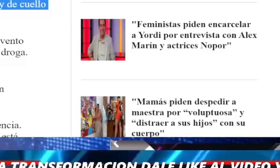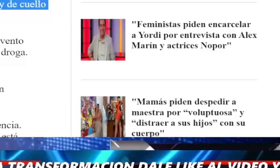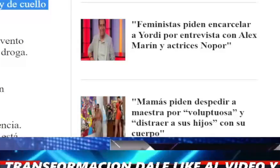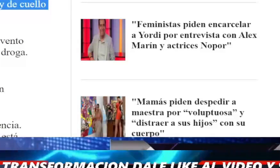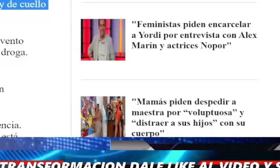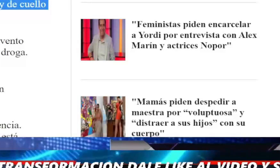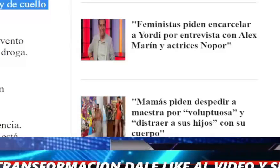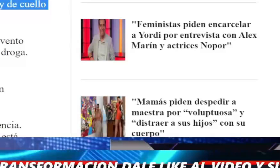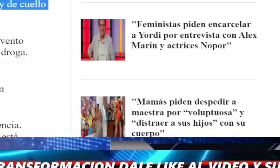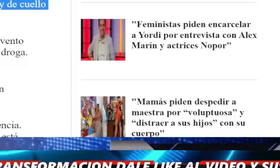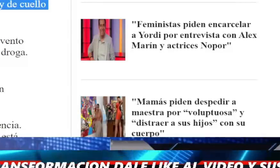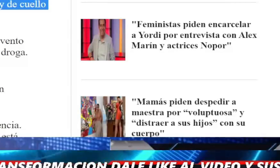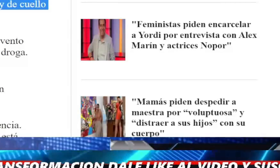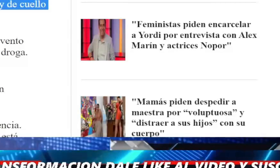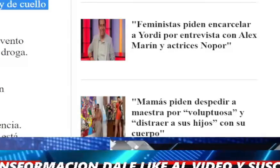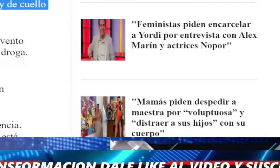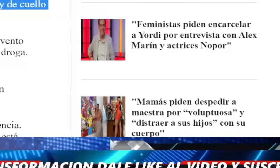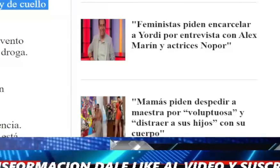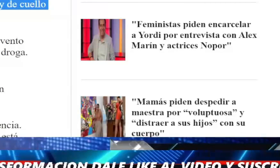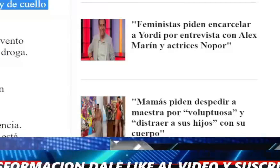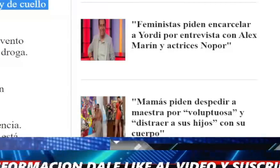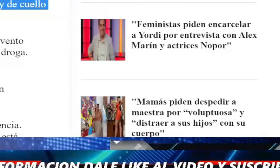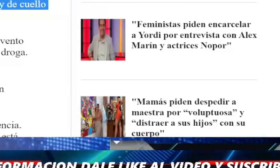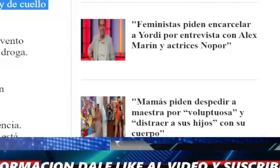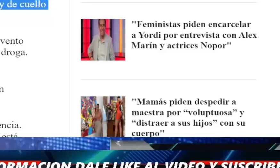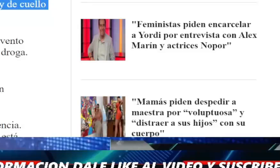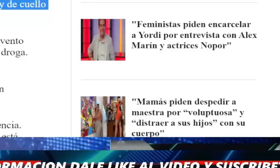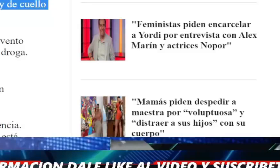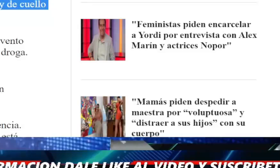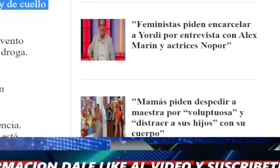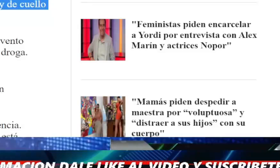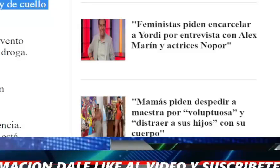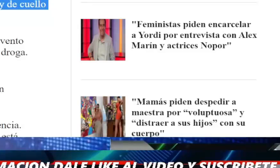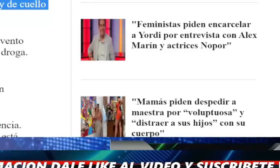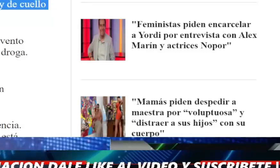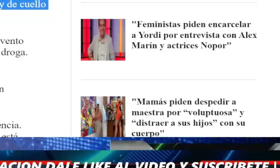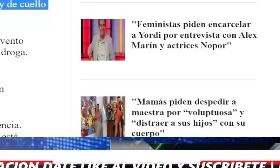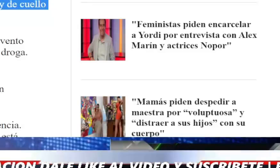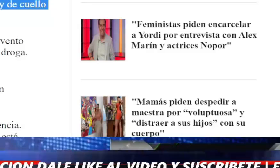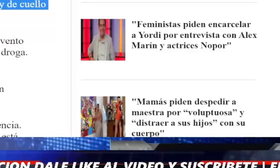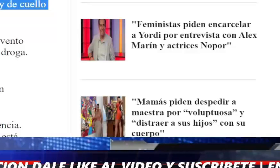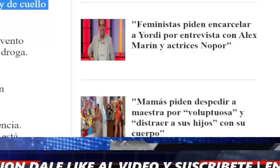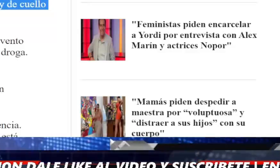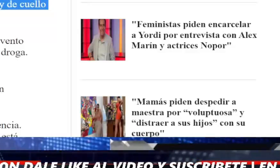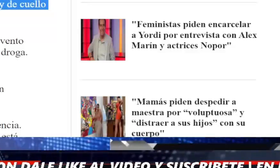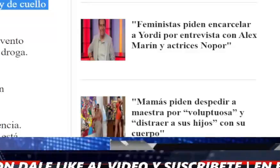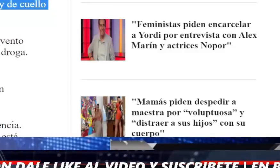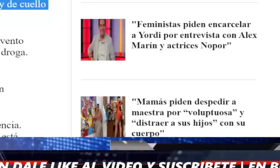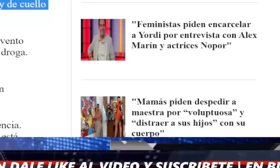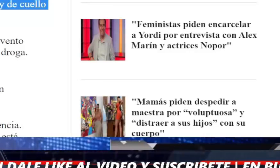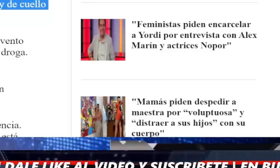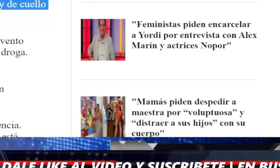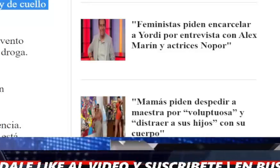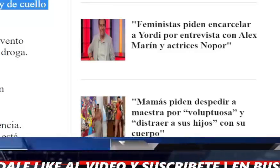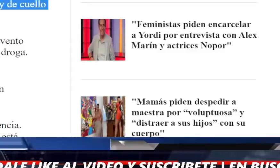retó, no establezco relaciones de complicidad con nadie. Por eso puedo enfrentar a las mafias, tanto de